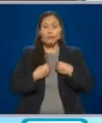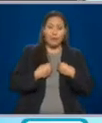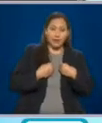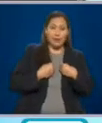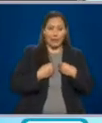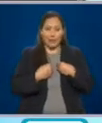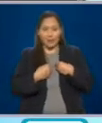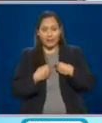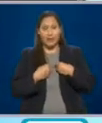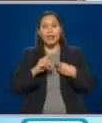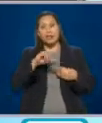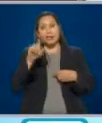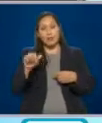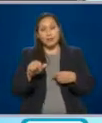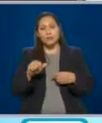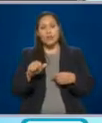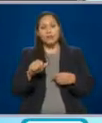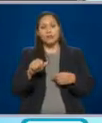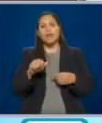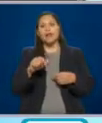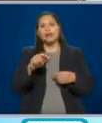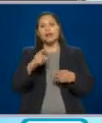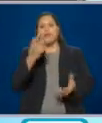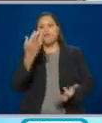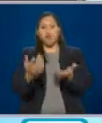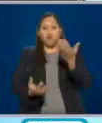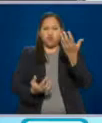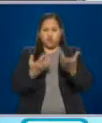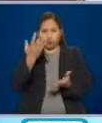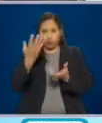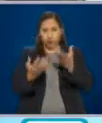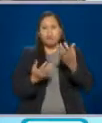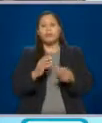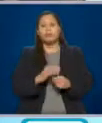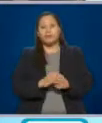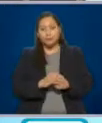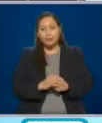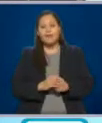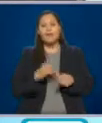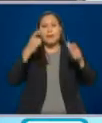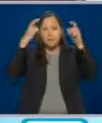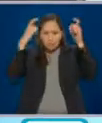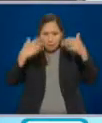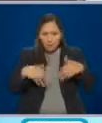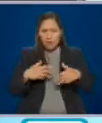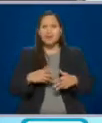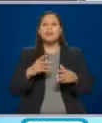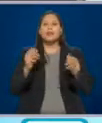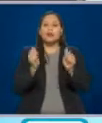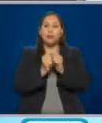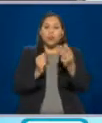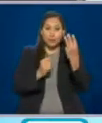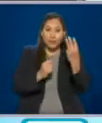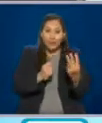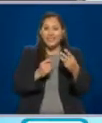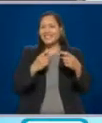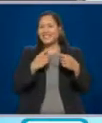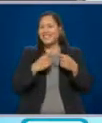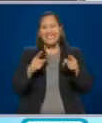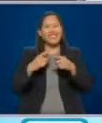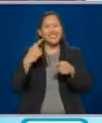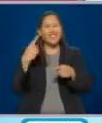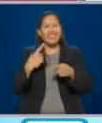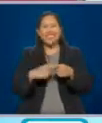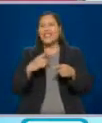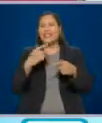Buenísima Sí, rola. sí. Y la otra fue la de Llamarada. Que no hay trío, mariachi, grupo Quien jarocho sea.